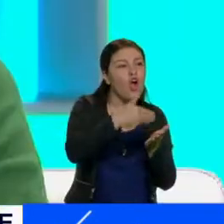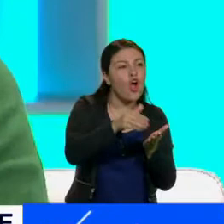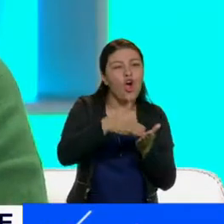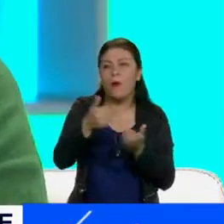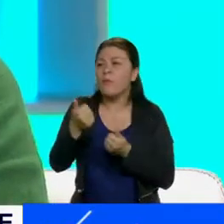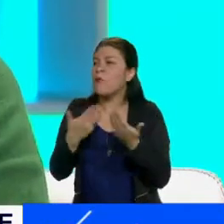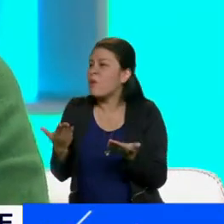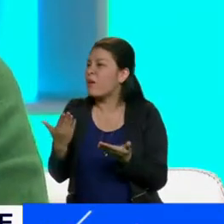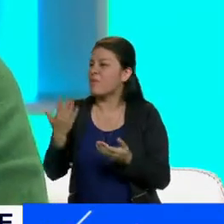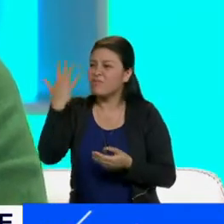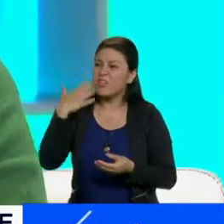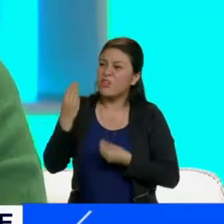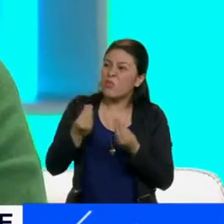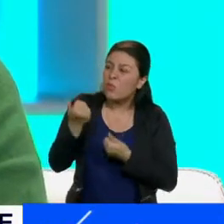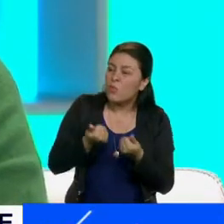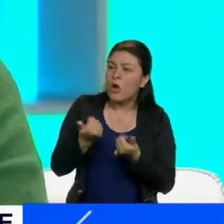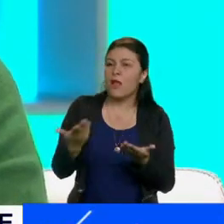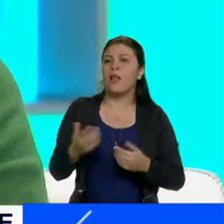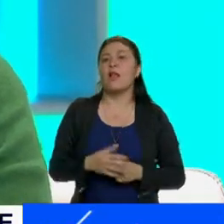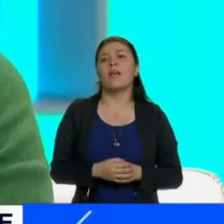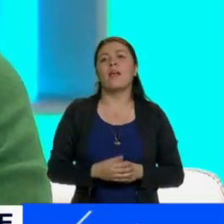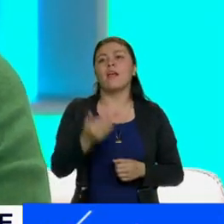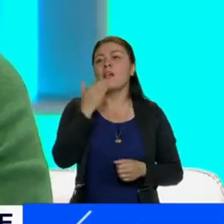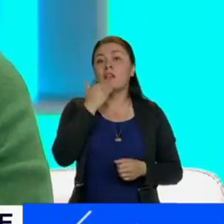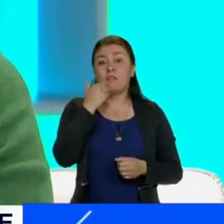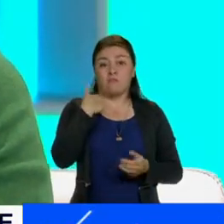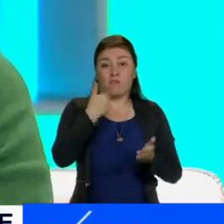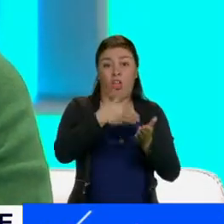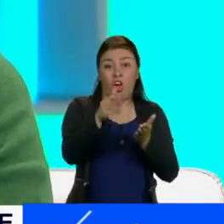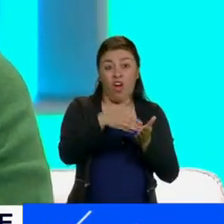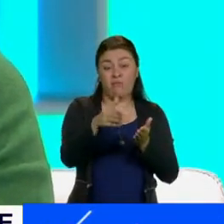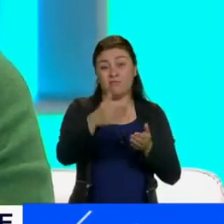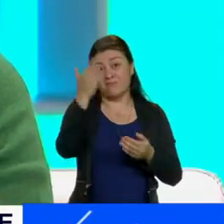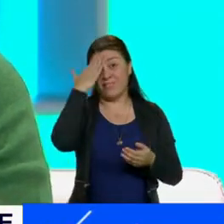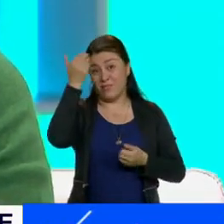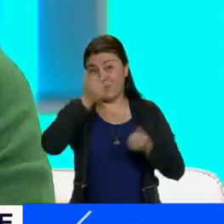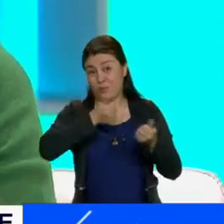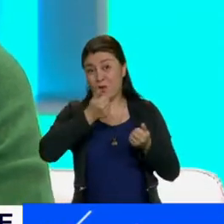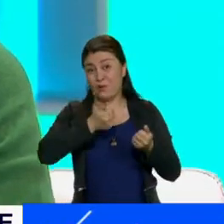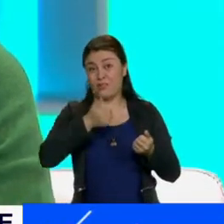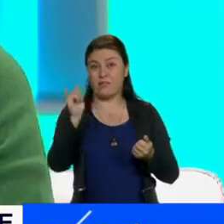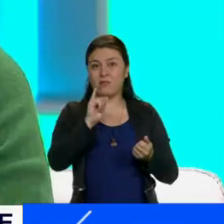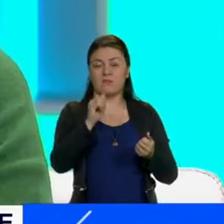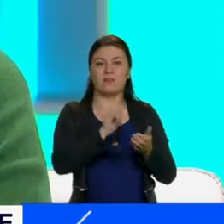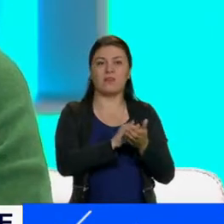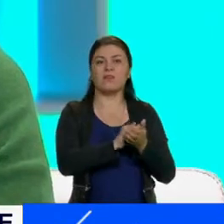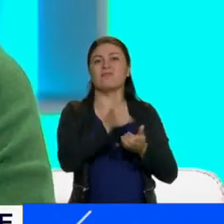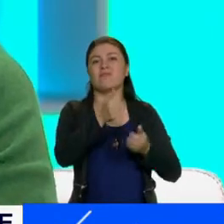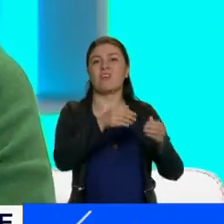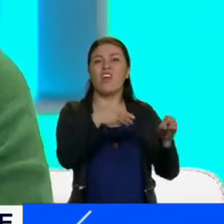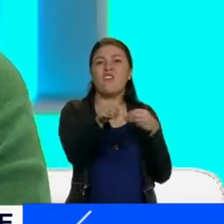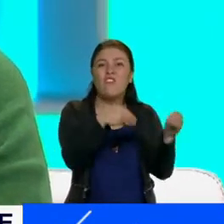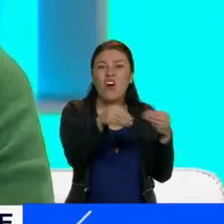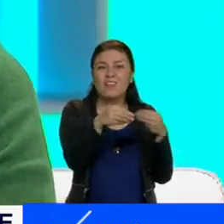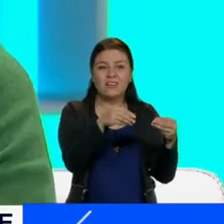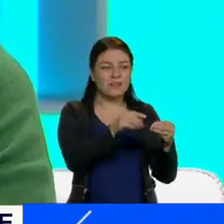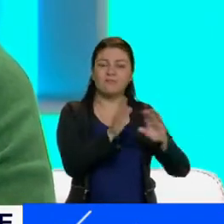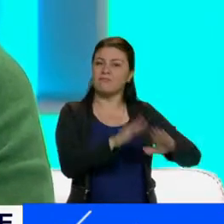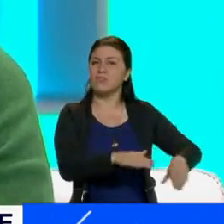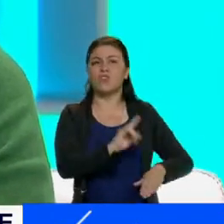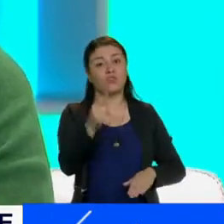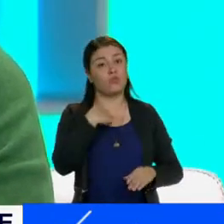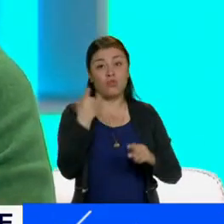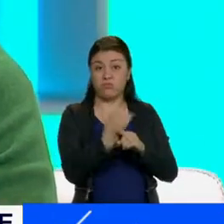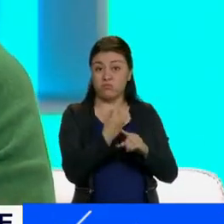actividades cotidianas trato de no comprar productos que estén empaquetados en bolsas plásticas, nunca